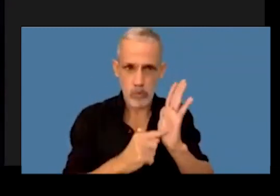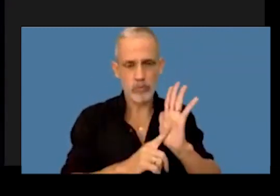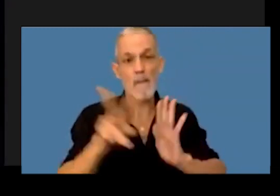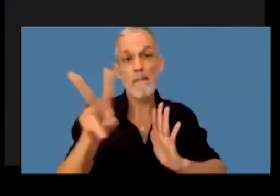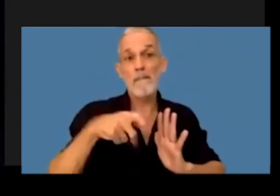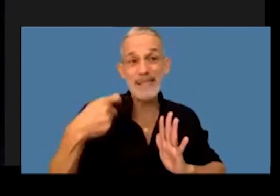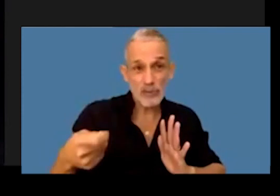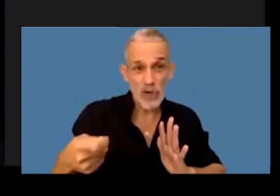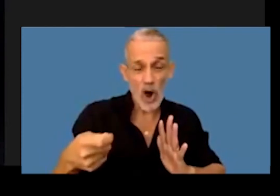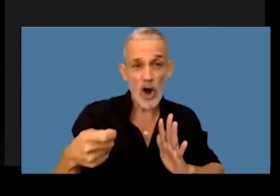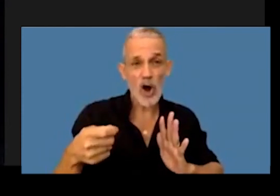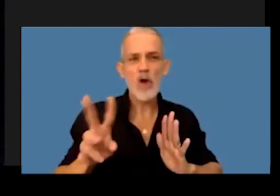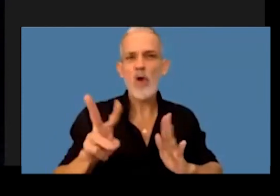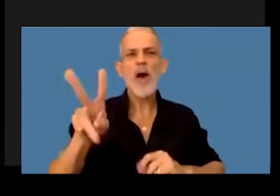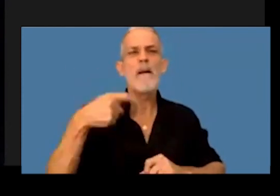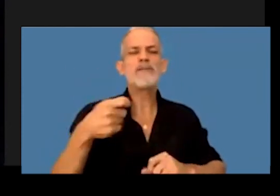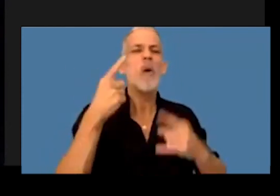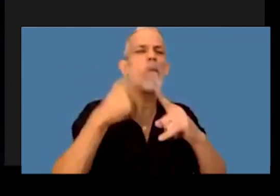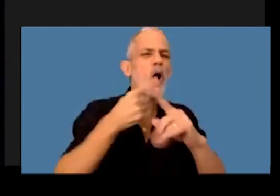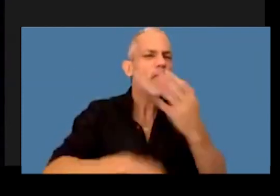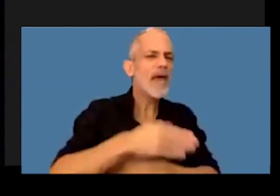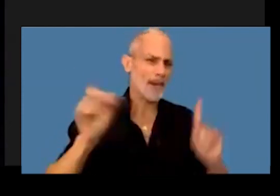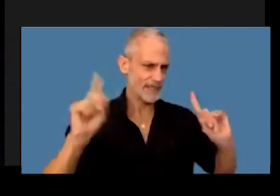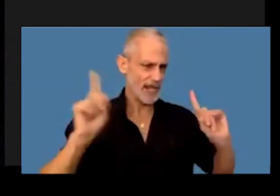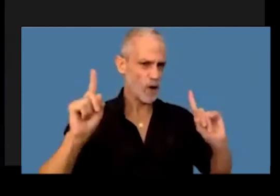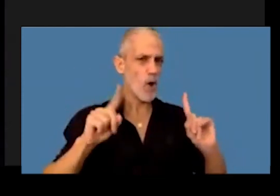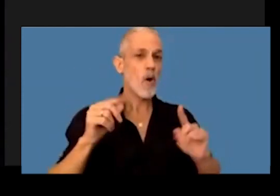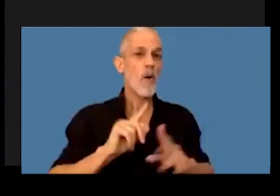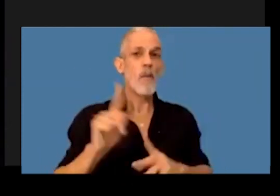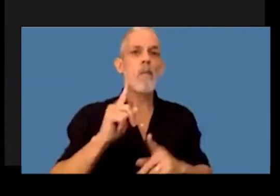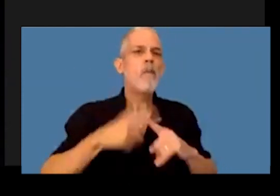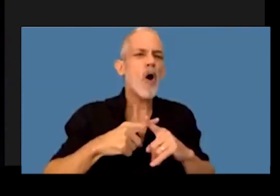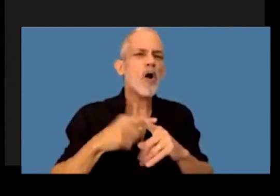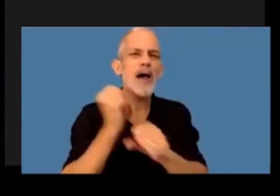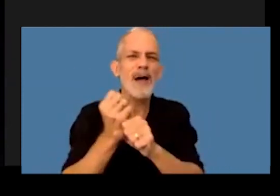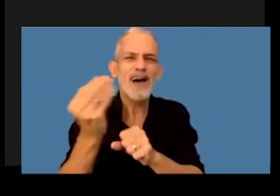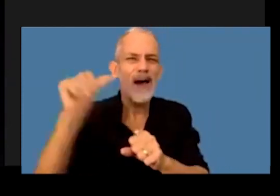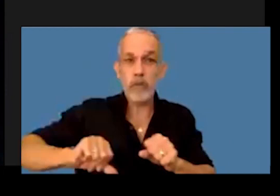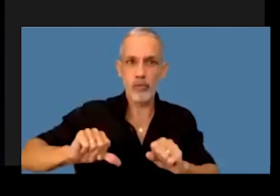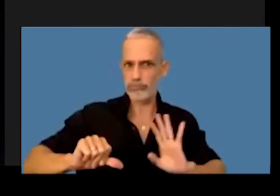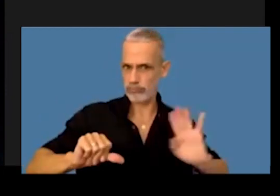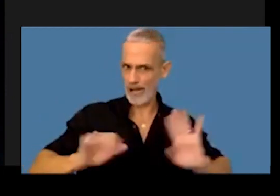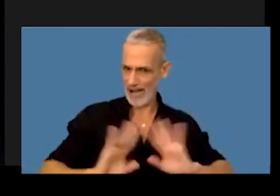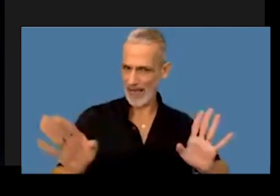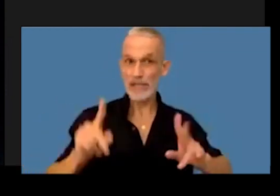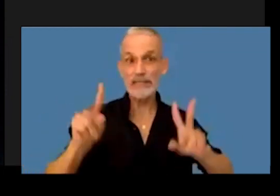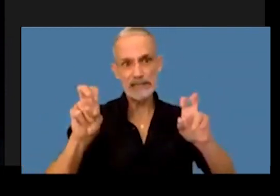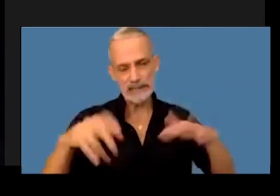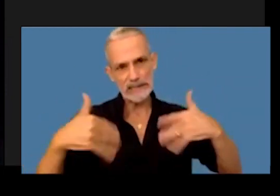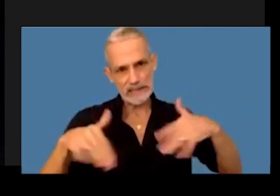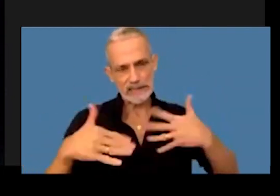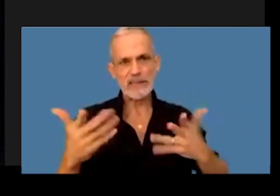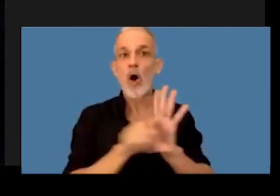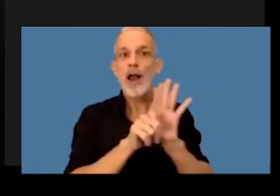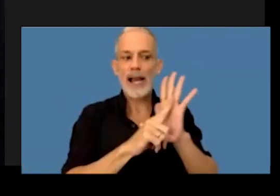no es una pensión por discapacidad, sino por invalidez laborativa, que ya de por sí ese es todo un tema y hay que trabajar legalmente sobre eso con